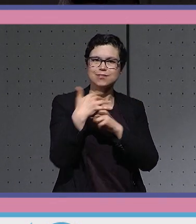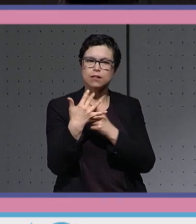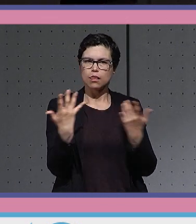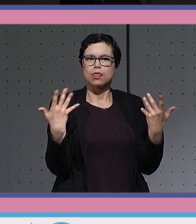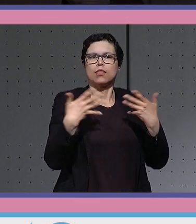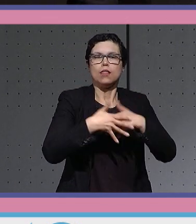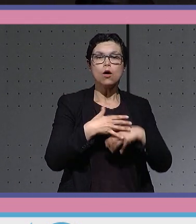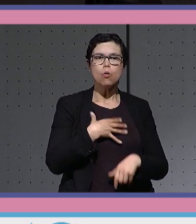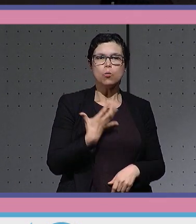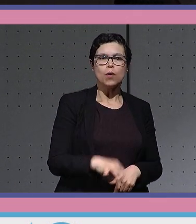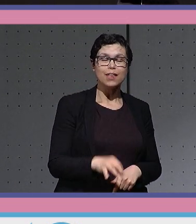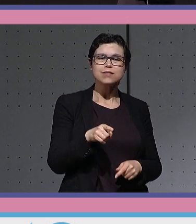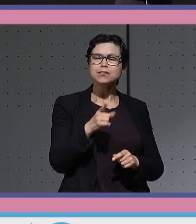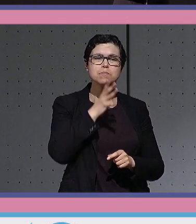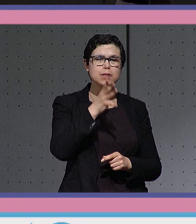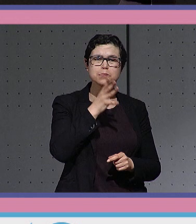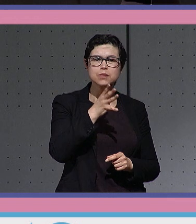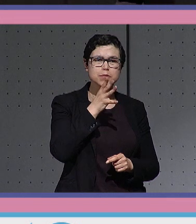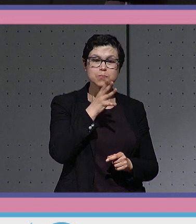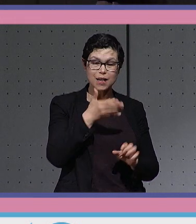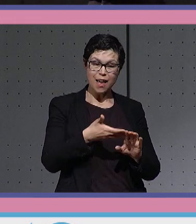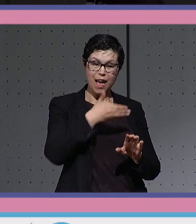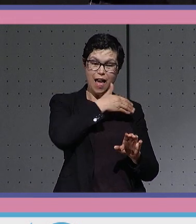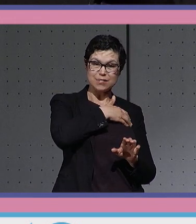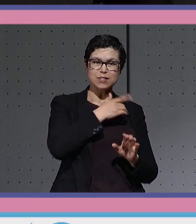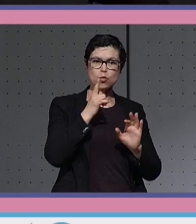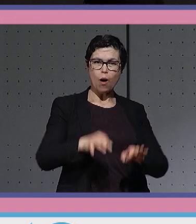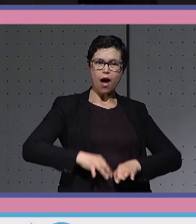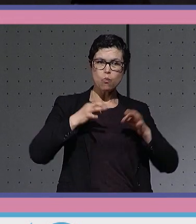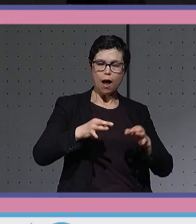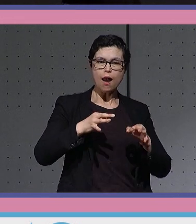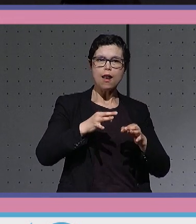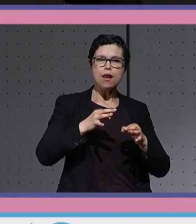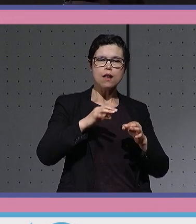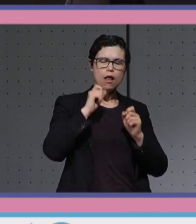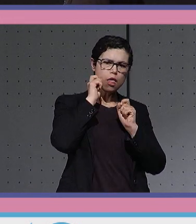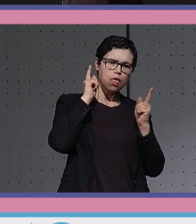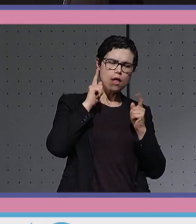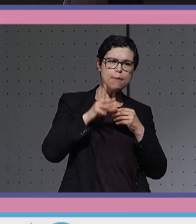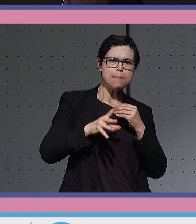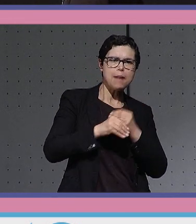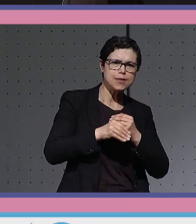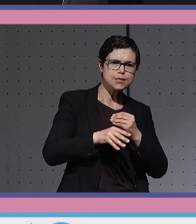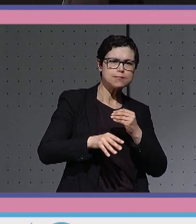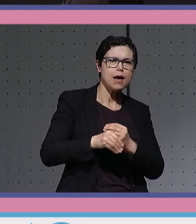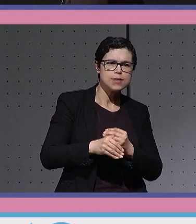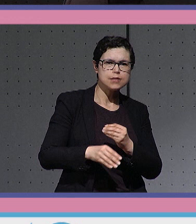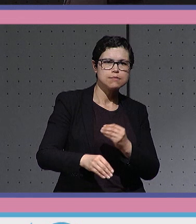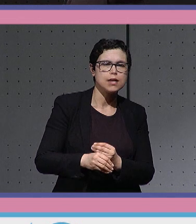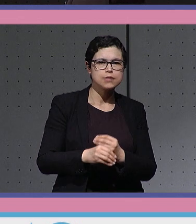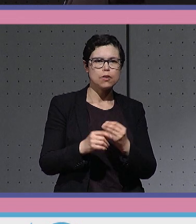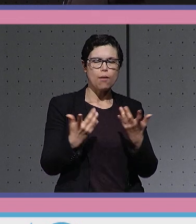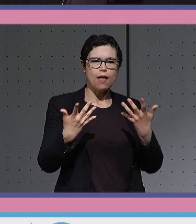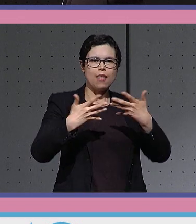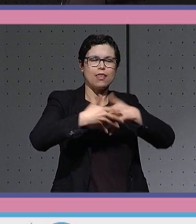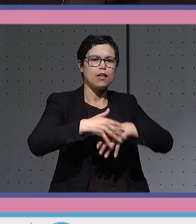Que tenemos el funcionamiento normal previo de antes y además que empiezan a aparecer rituales más típicos del TOC. No